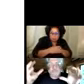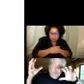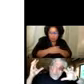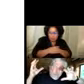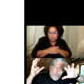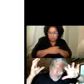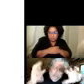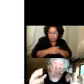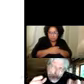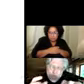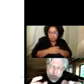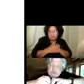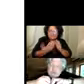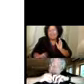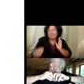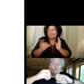a mencionarlo brevemente.